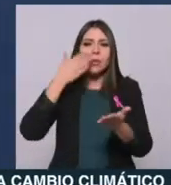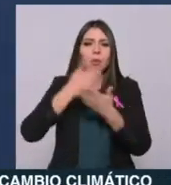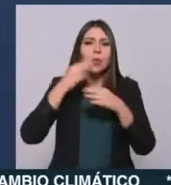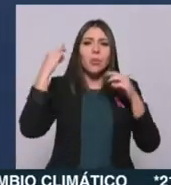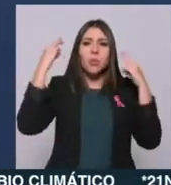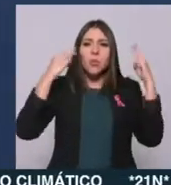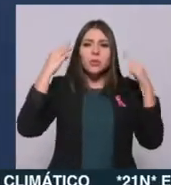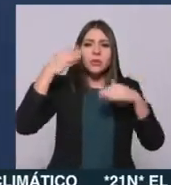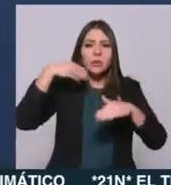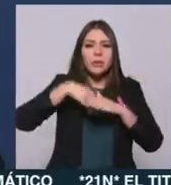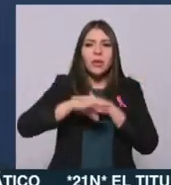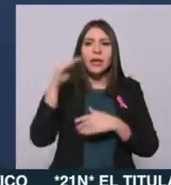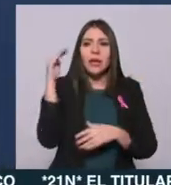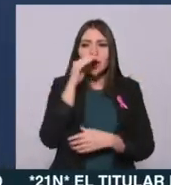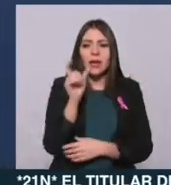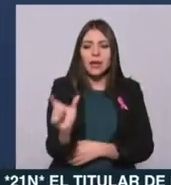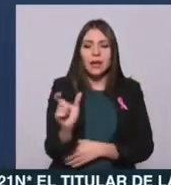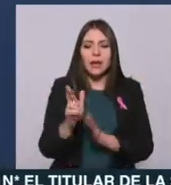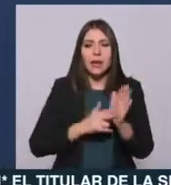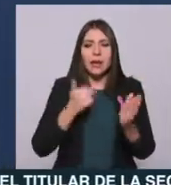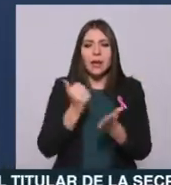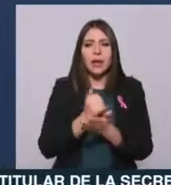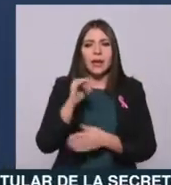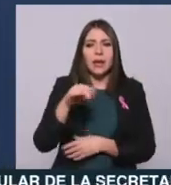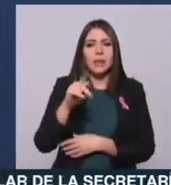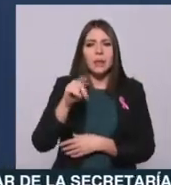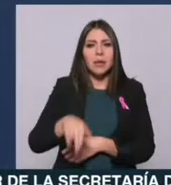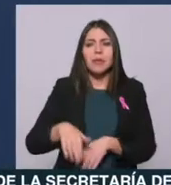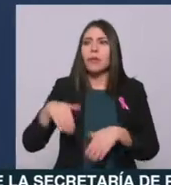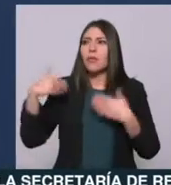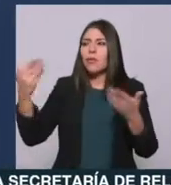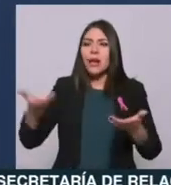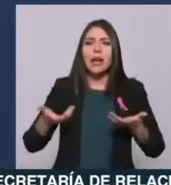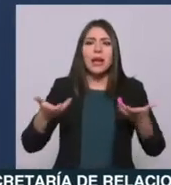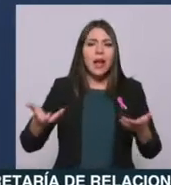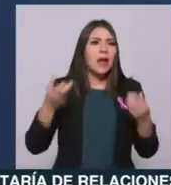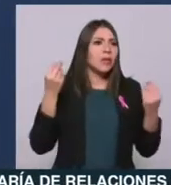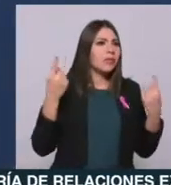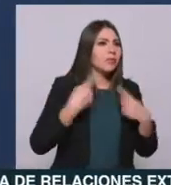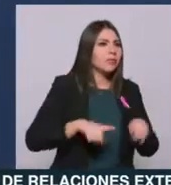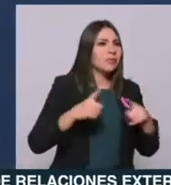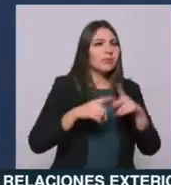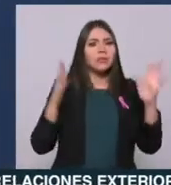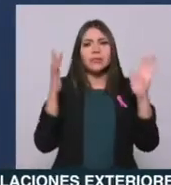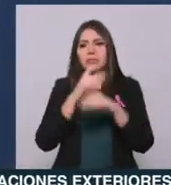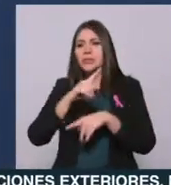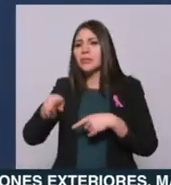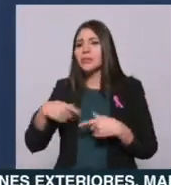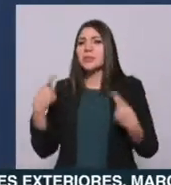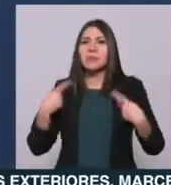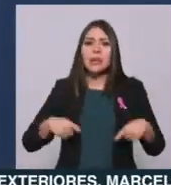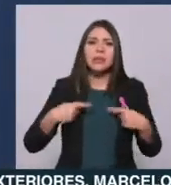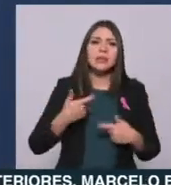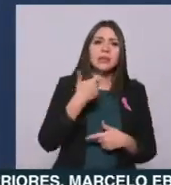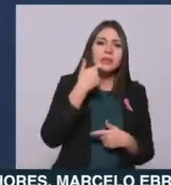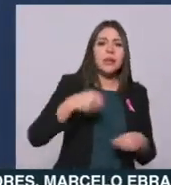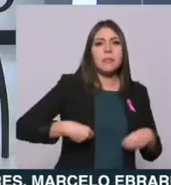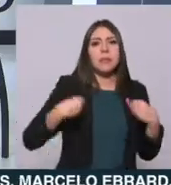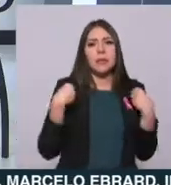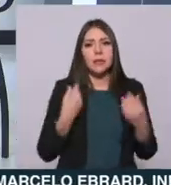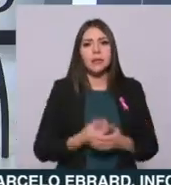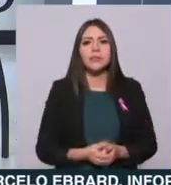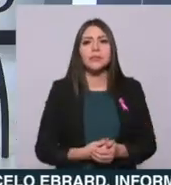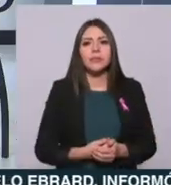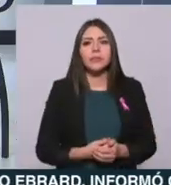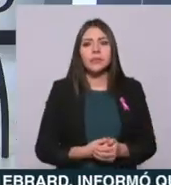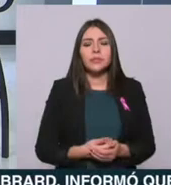con la credencial del INAPAM, que se salgan a la calle, ahí están las oportunidades, la gente, las sonrisas, la vida. Y que vayan acompañados también, ¿no?